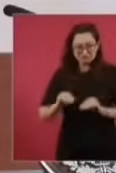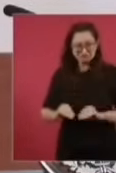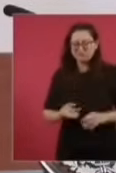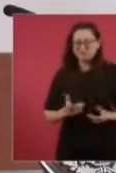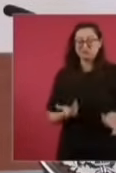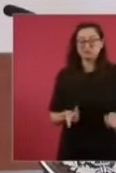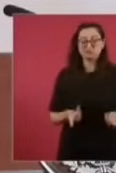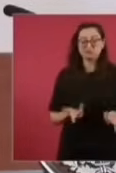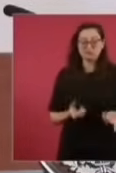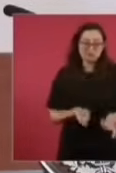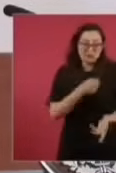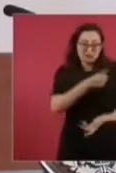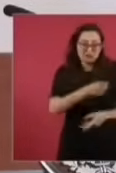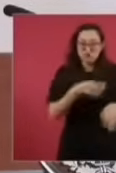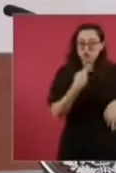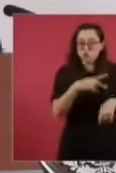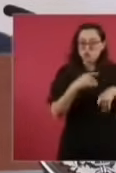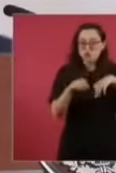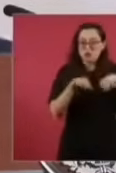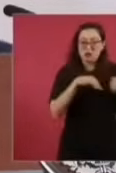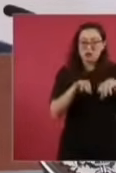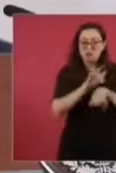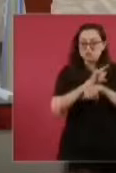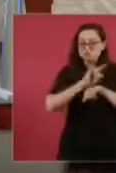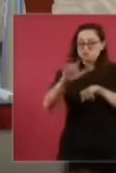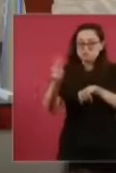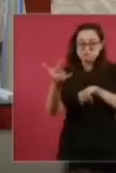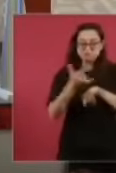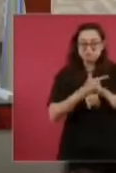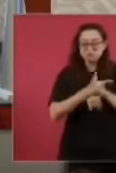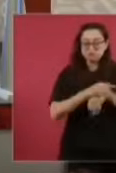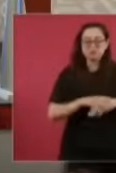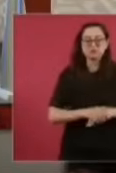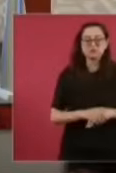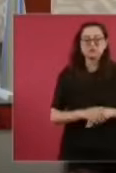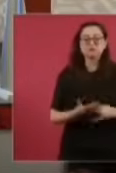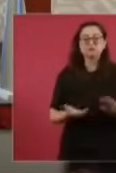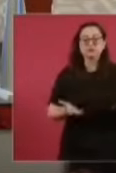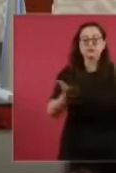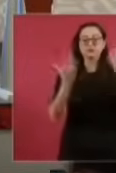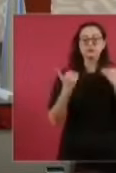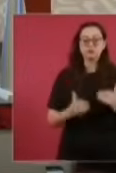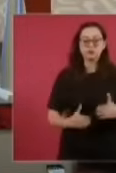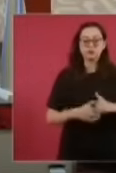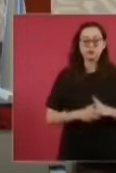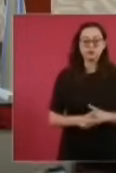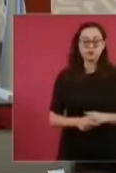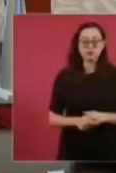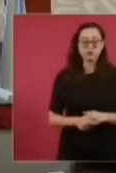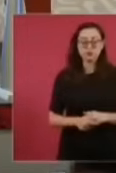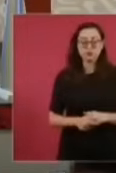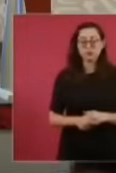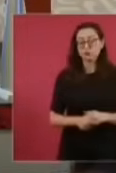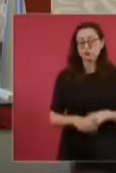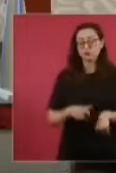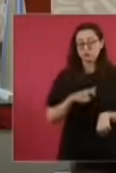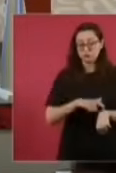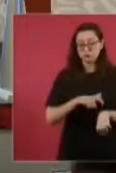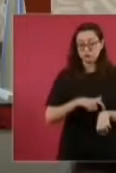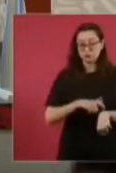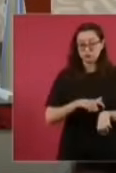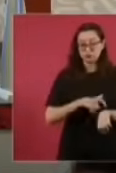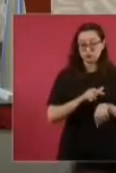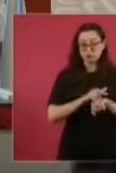piloto, la información hasta el momento. Y finalmente, bueno, ¿a qué horas despegó?